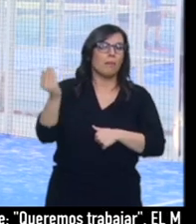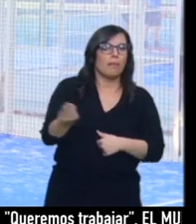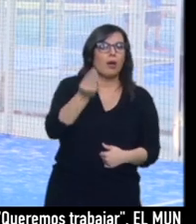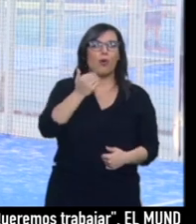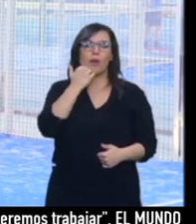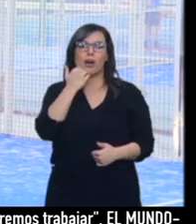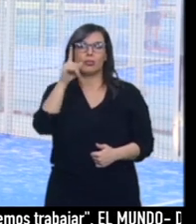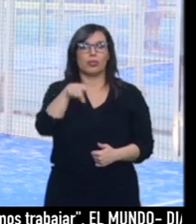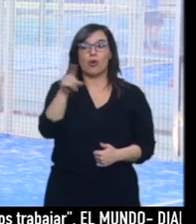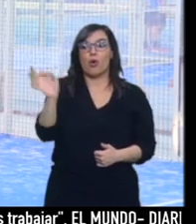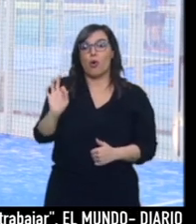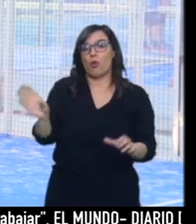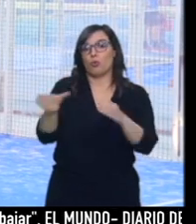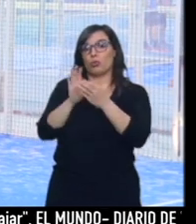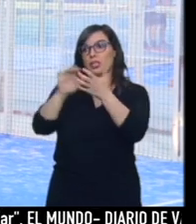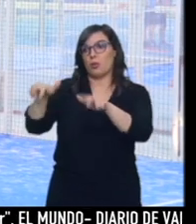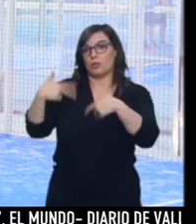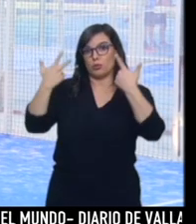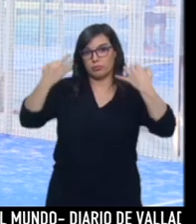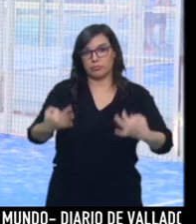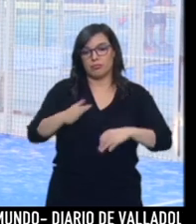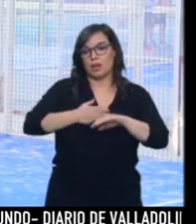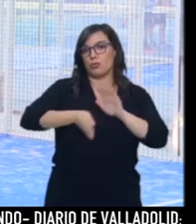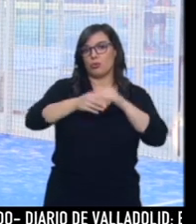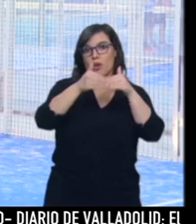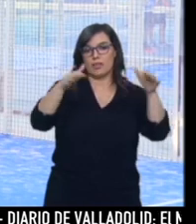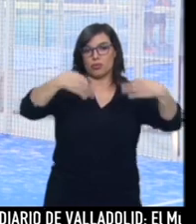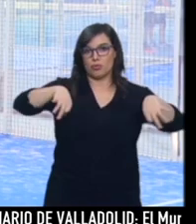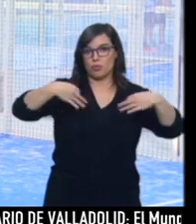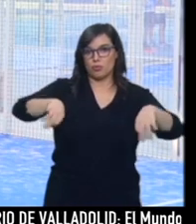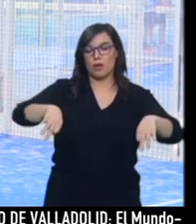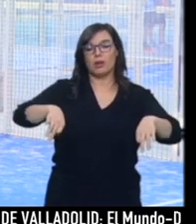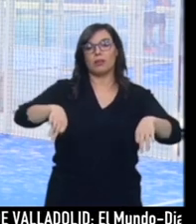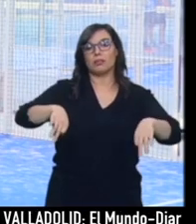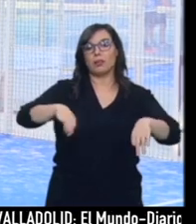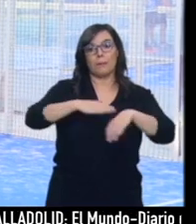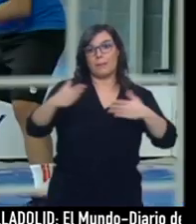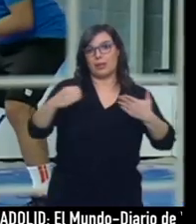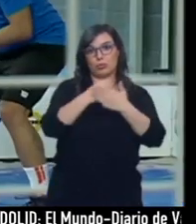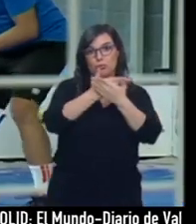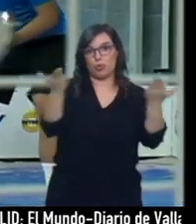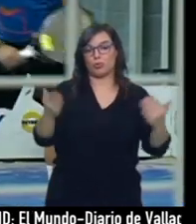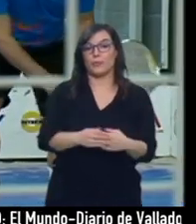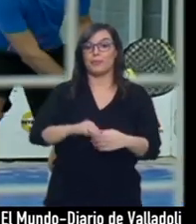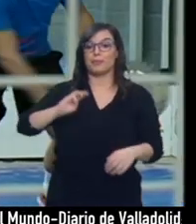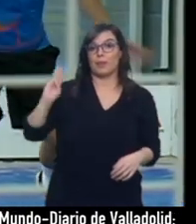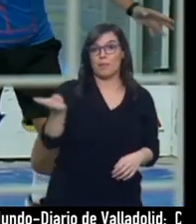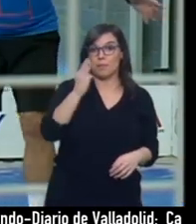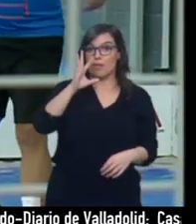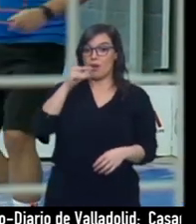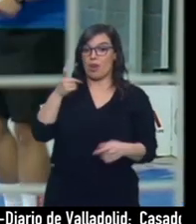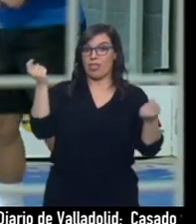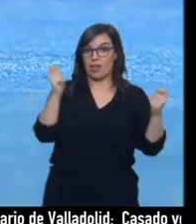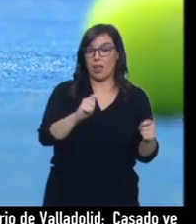o realmente la Junta nos autorice para poder abrir nuestras instalaciones para todo el público. El pádel afronta este nuevo cierre